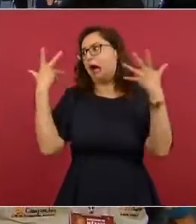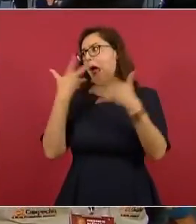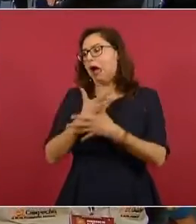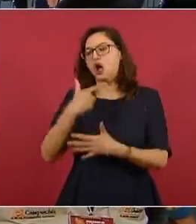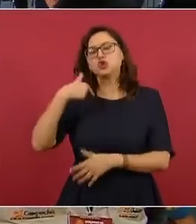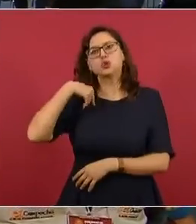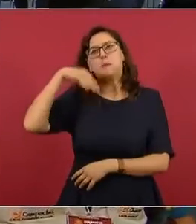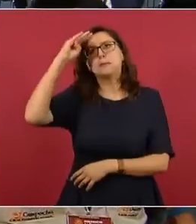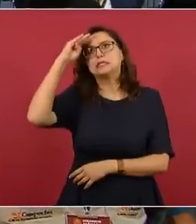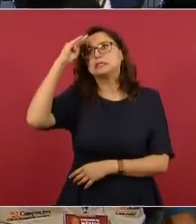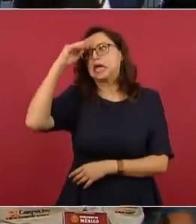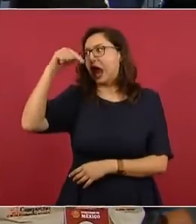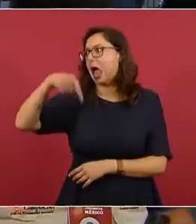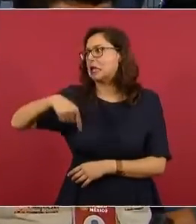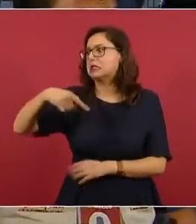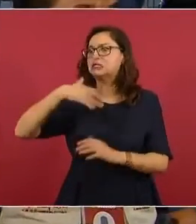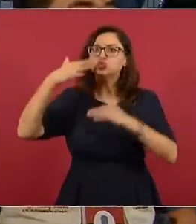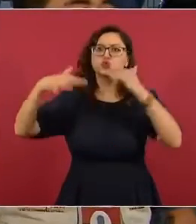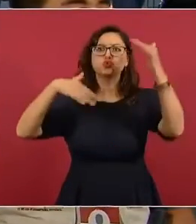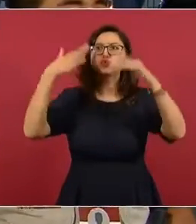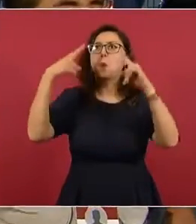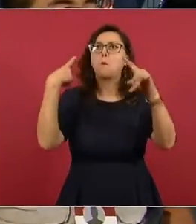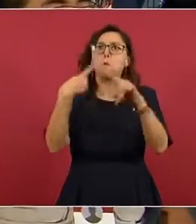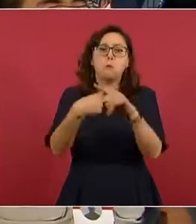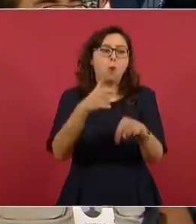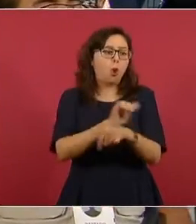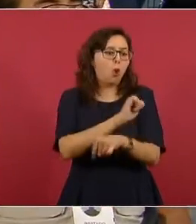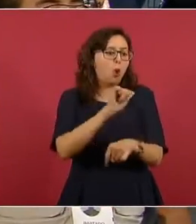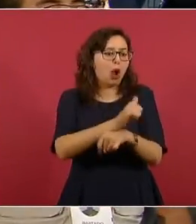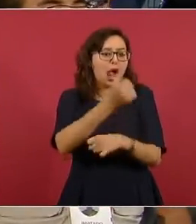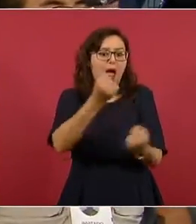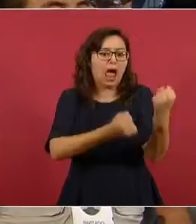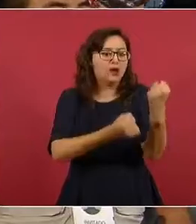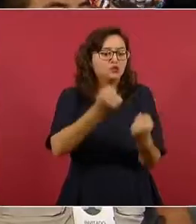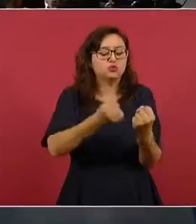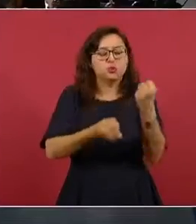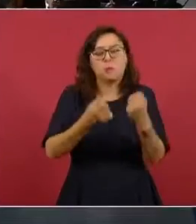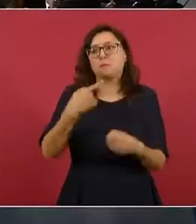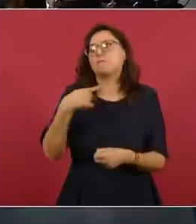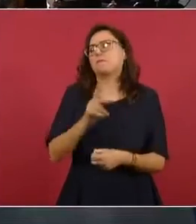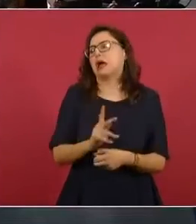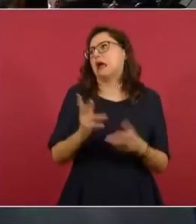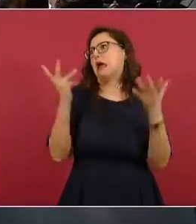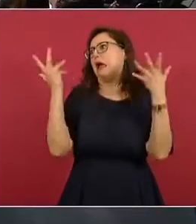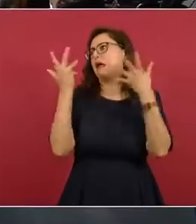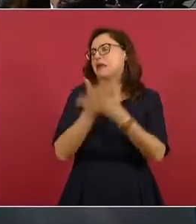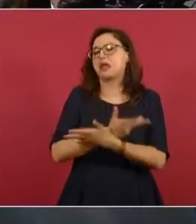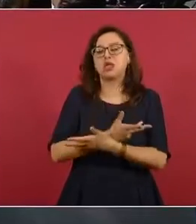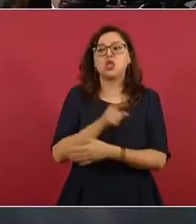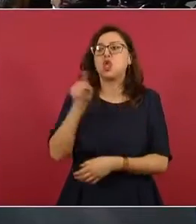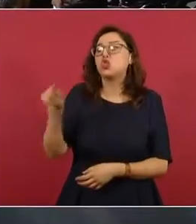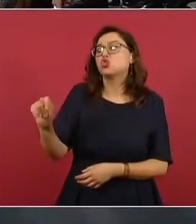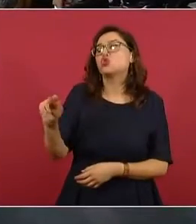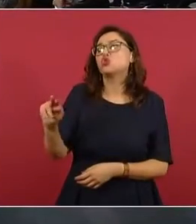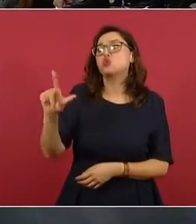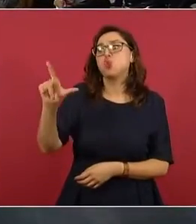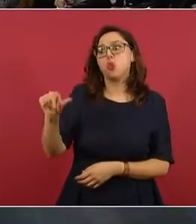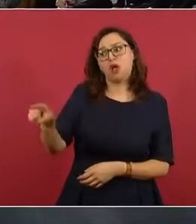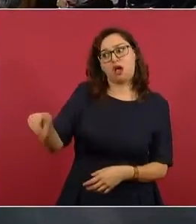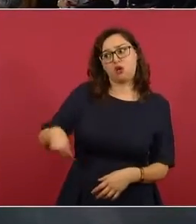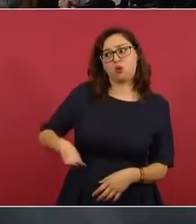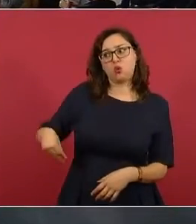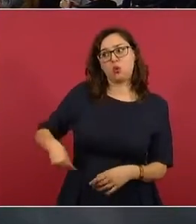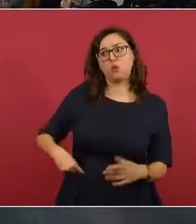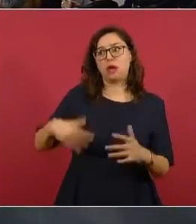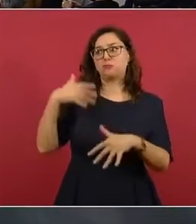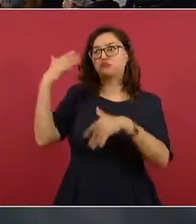porque según los científicos que han estudiado esto, el 60% de la